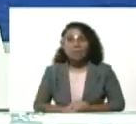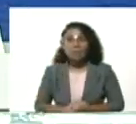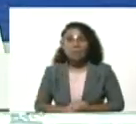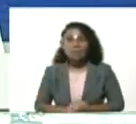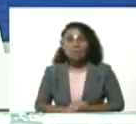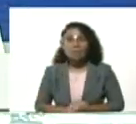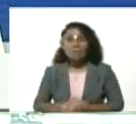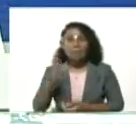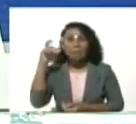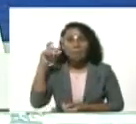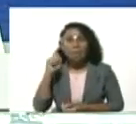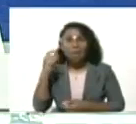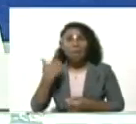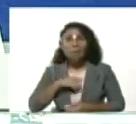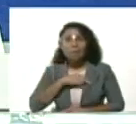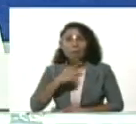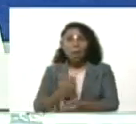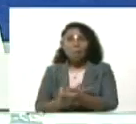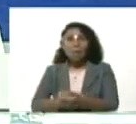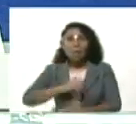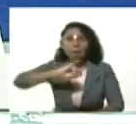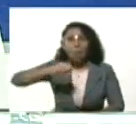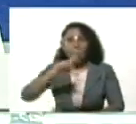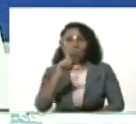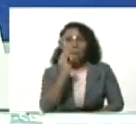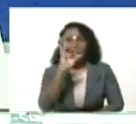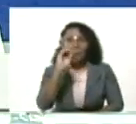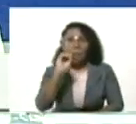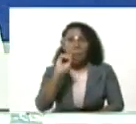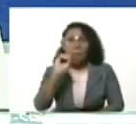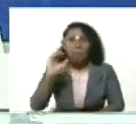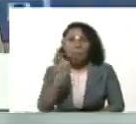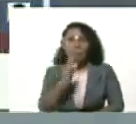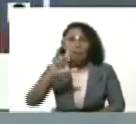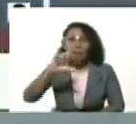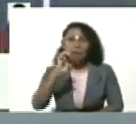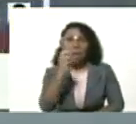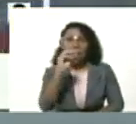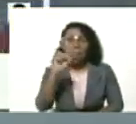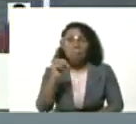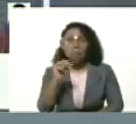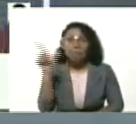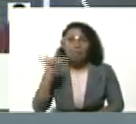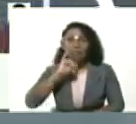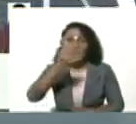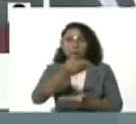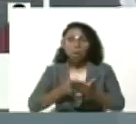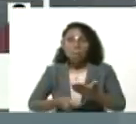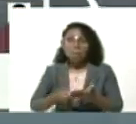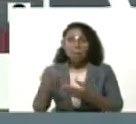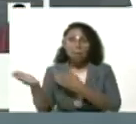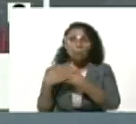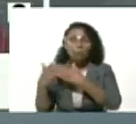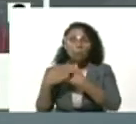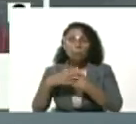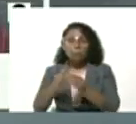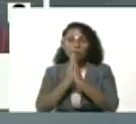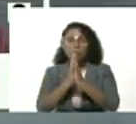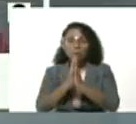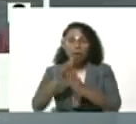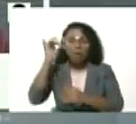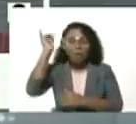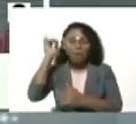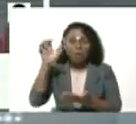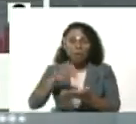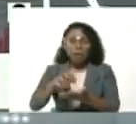Escuchar a nuestro hermano Julio César León Heredia con su reporte. Por favor, Julio César, si me